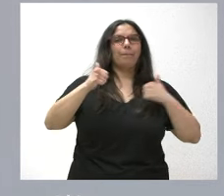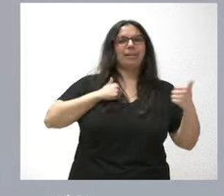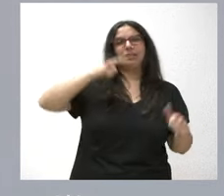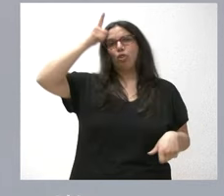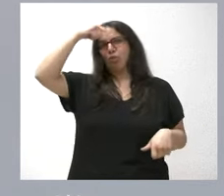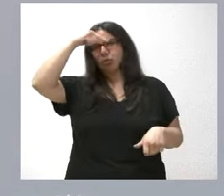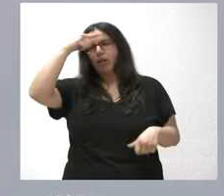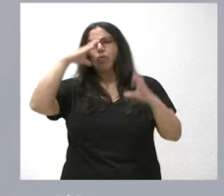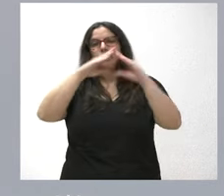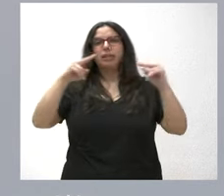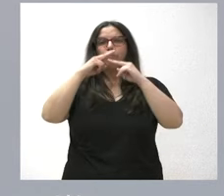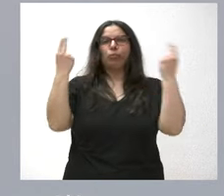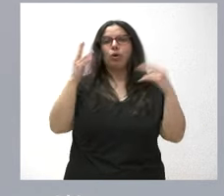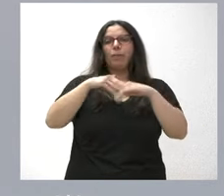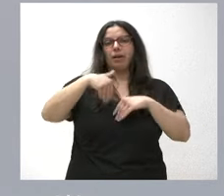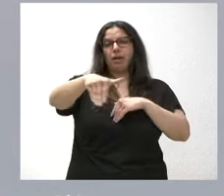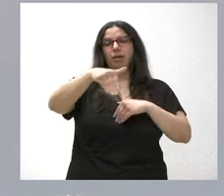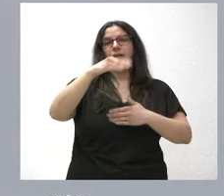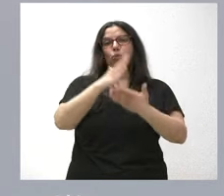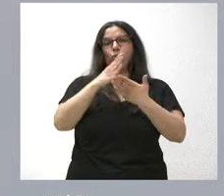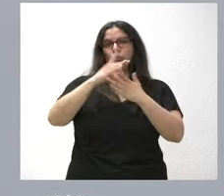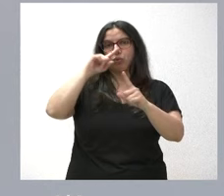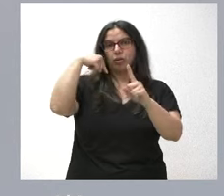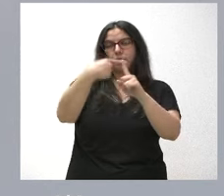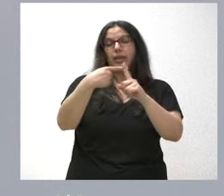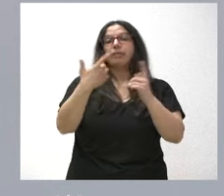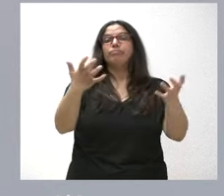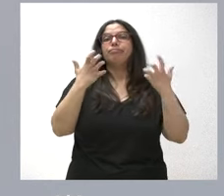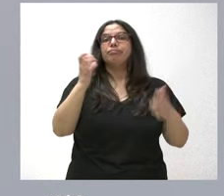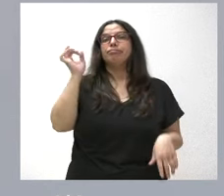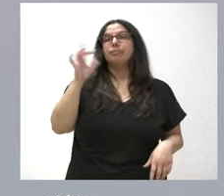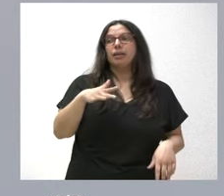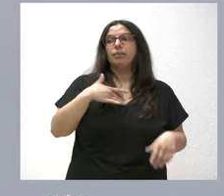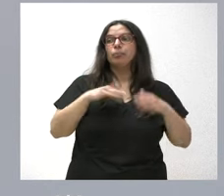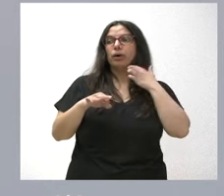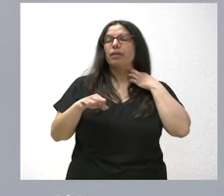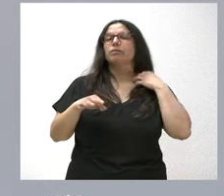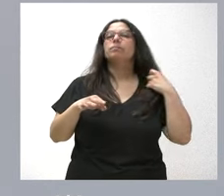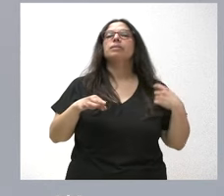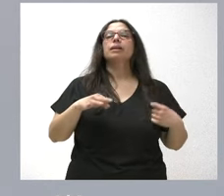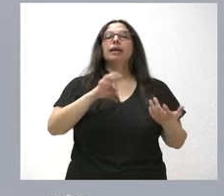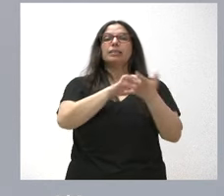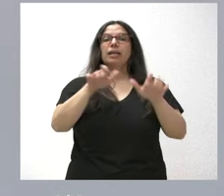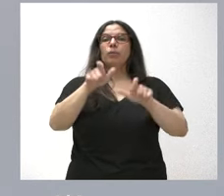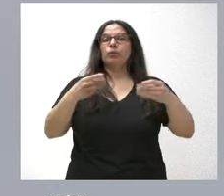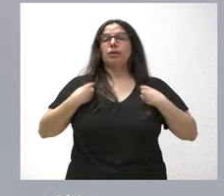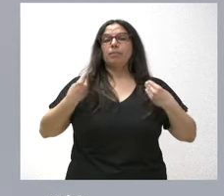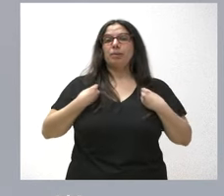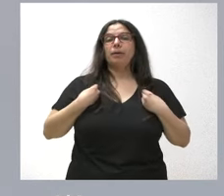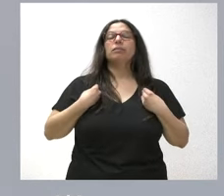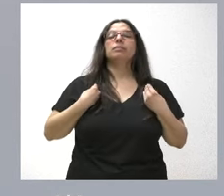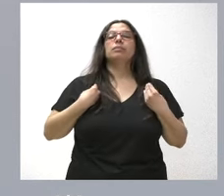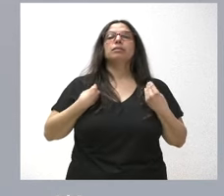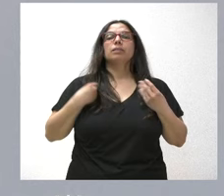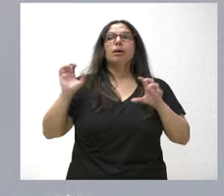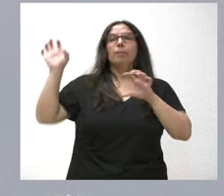el curso académico 24-25. Los beneficiarios de estas ayudas serán 15 ciudadanos de Castilla y León residentes en países